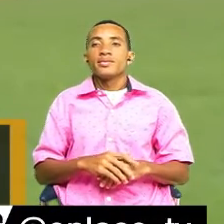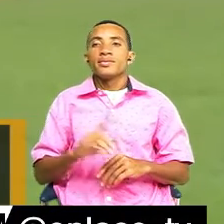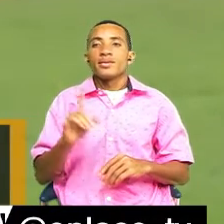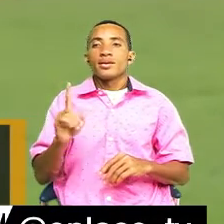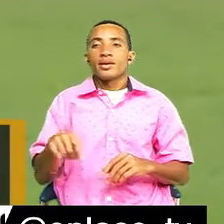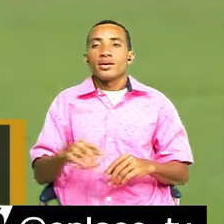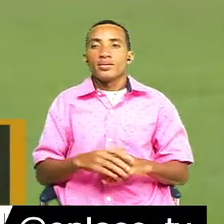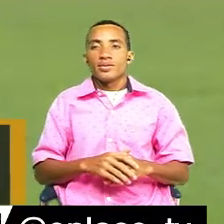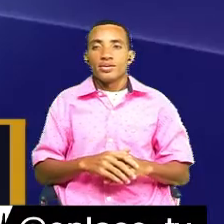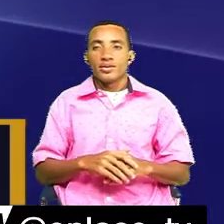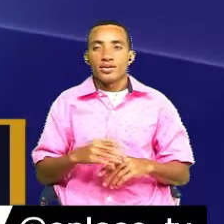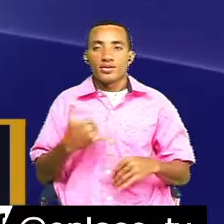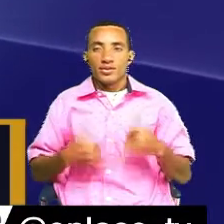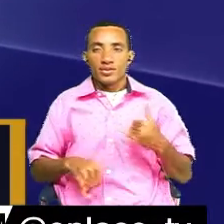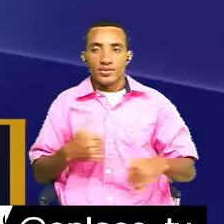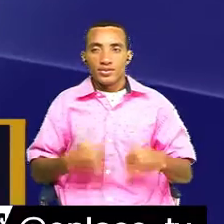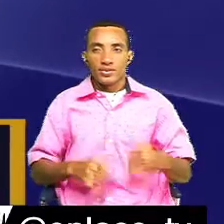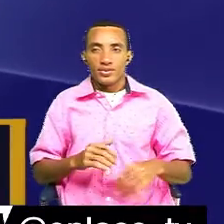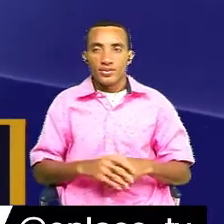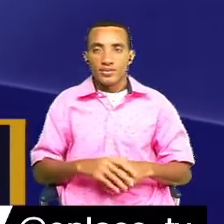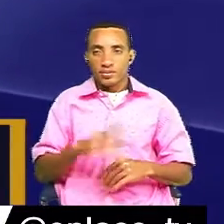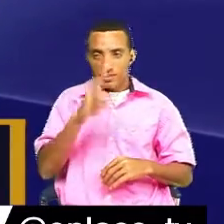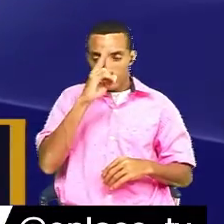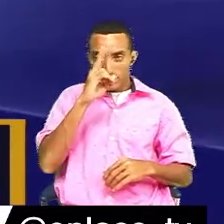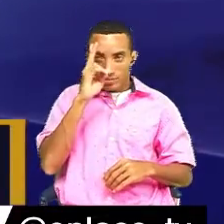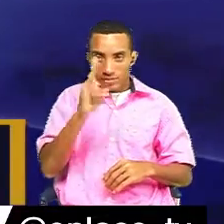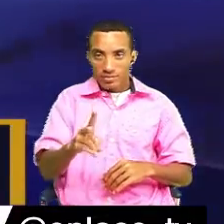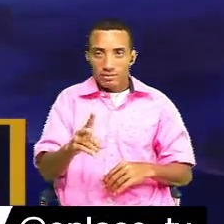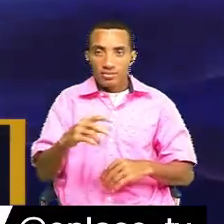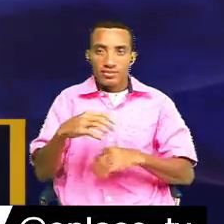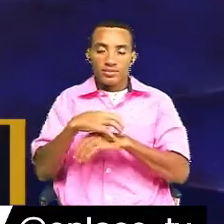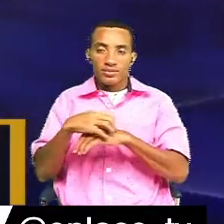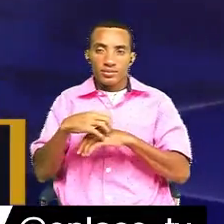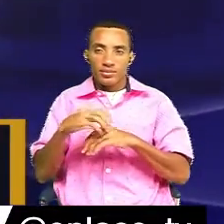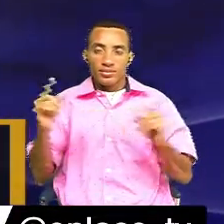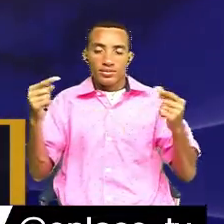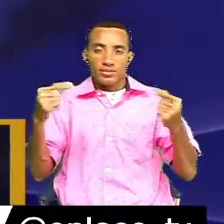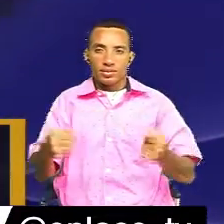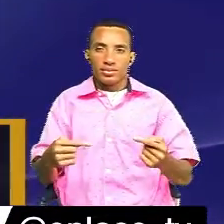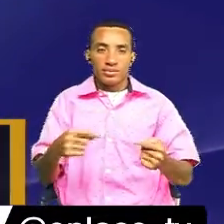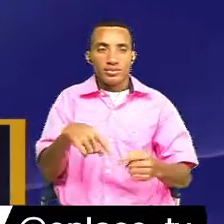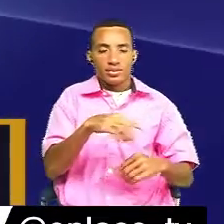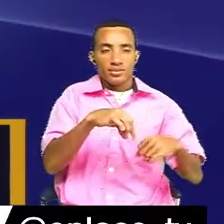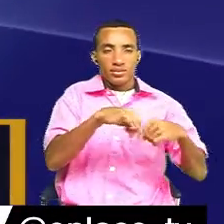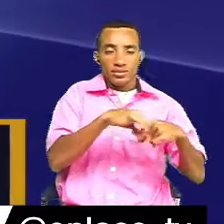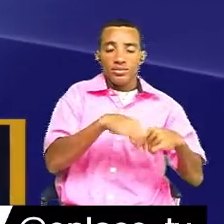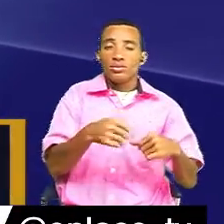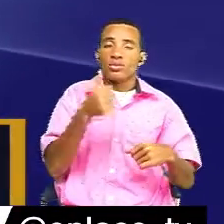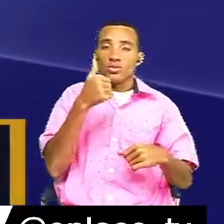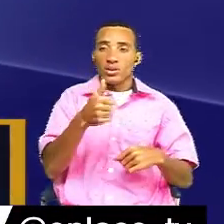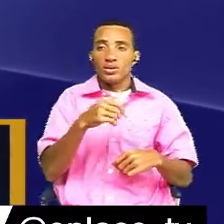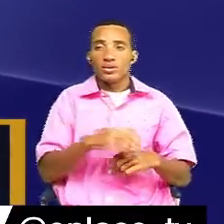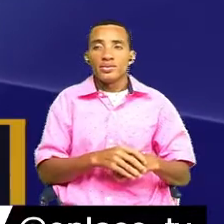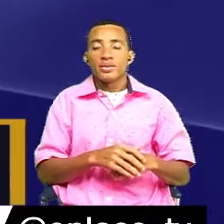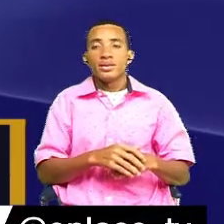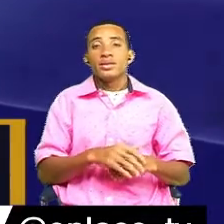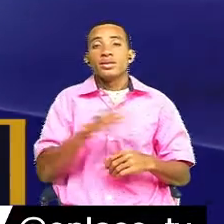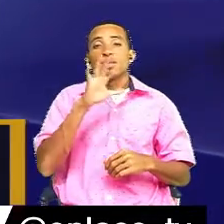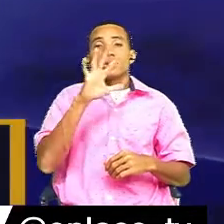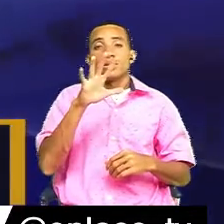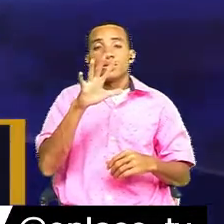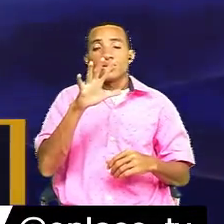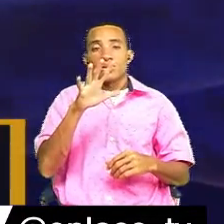fútbol recreativo. Hay que respetar un rival que viene ya haciendo muy bien las cosas, que lleva 5 partidos en línea ganando,